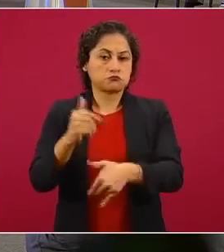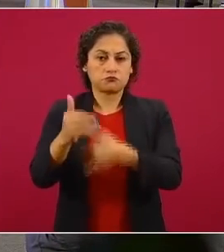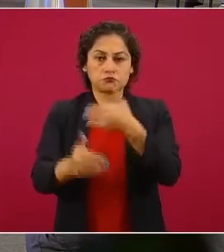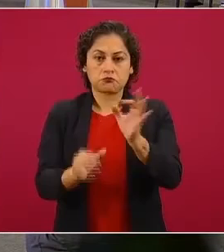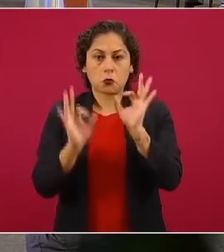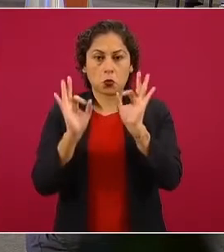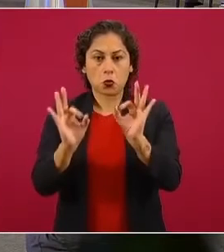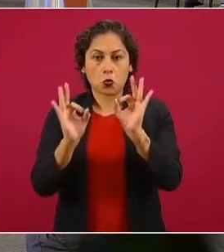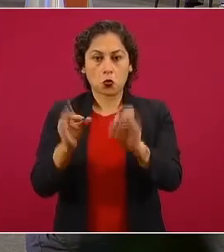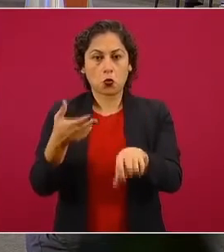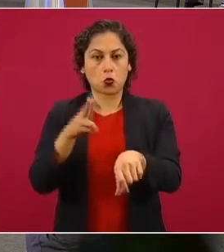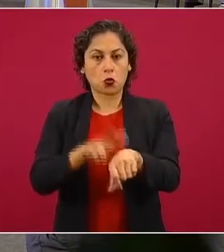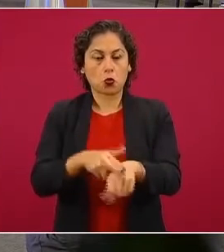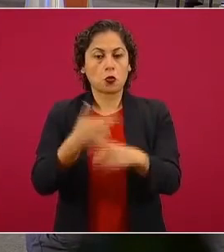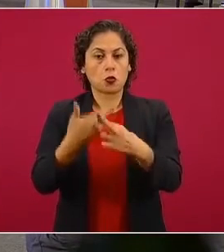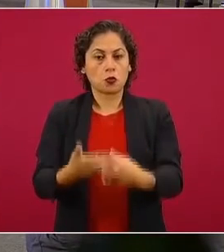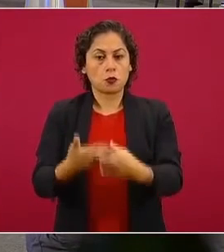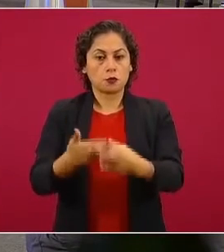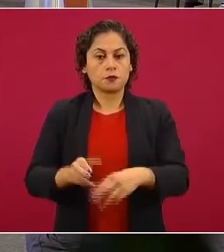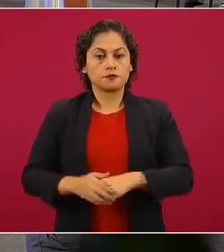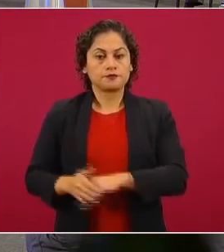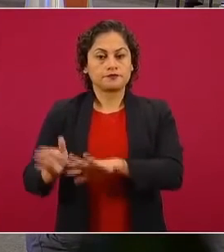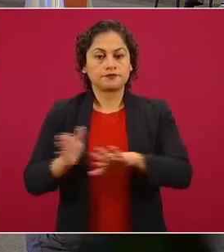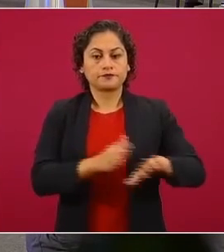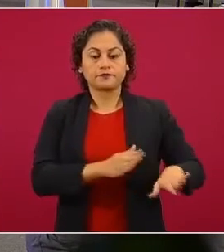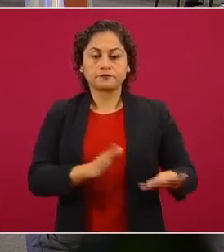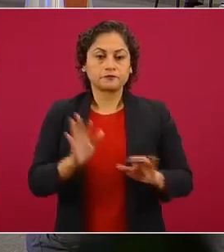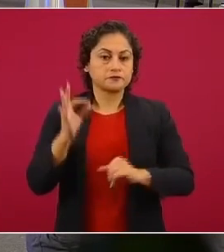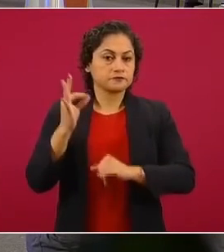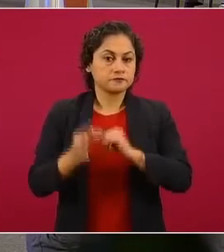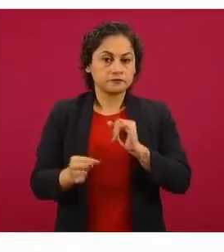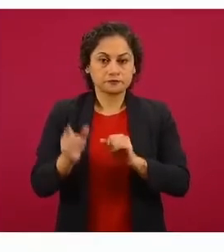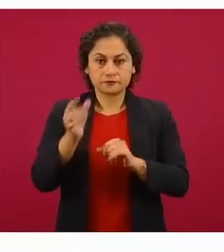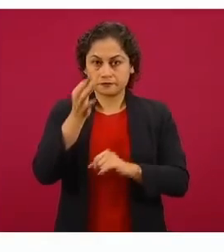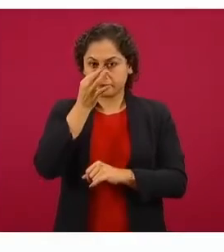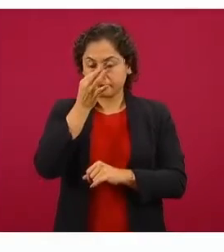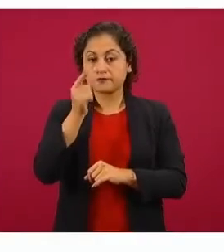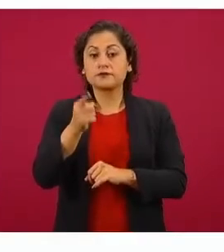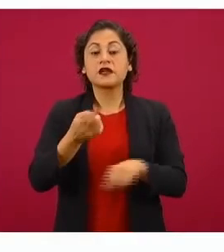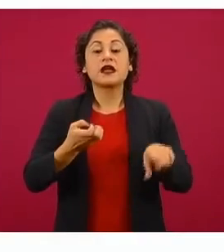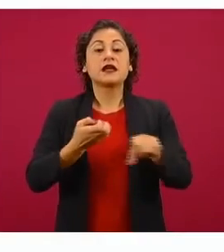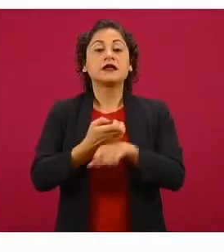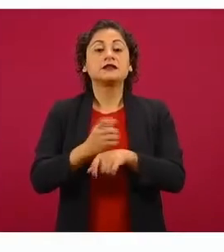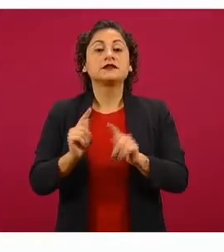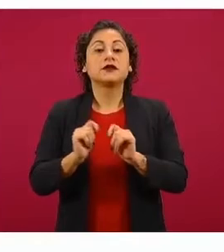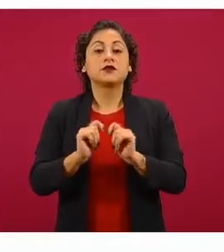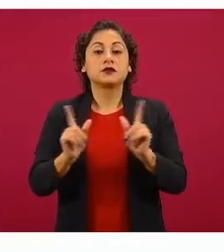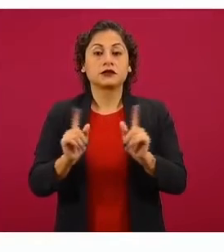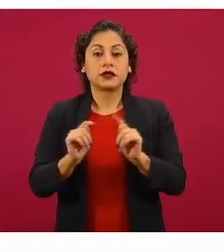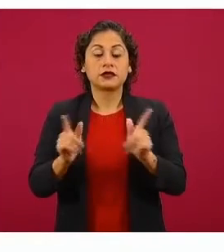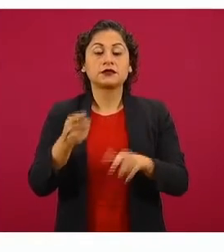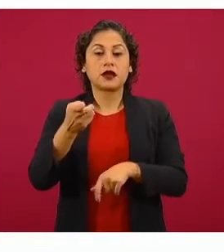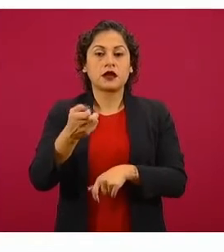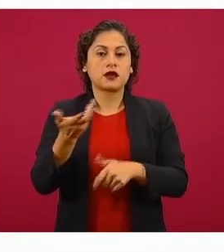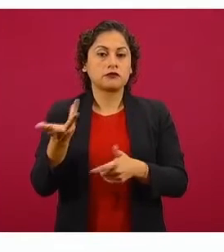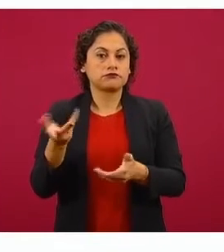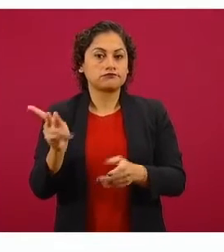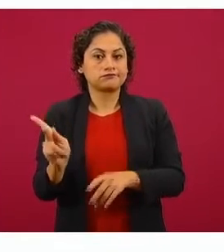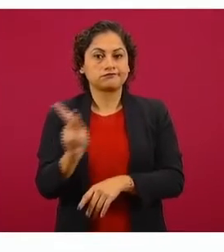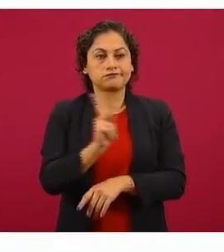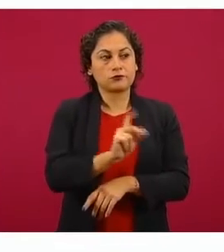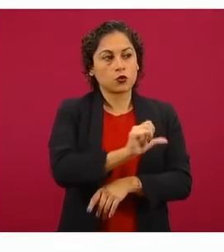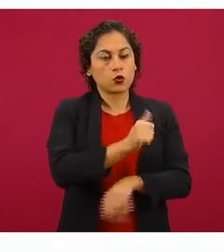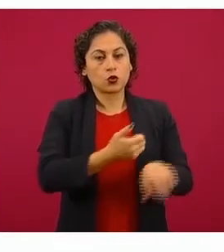reserva hospitalaria. La siguiente. Casi para terminar tenemos a Tlaxcala, que tuvo un patrón muy semejante a algunos